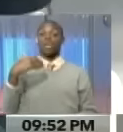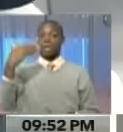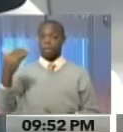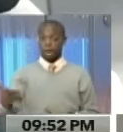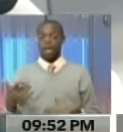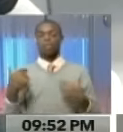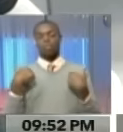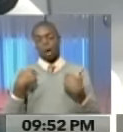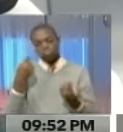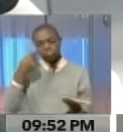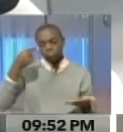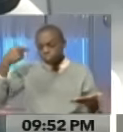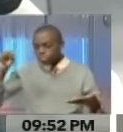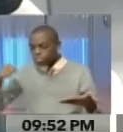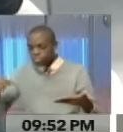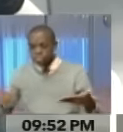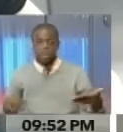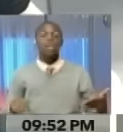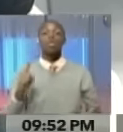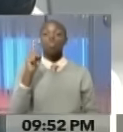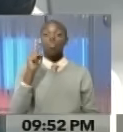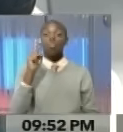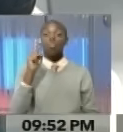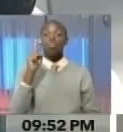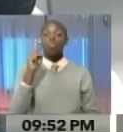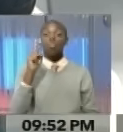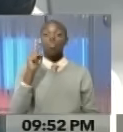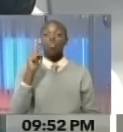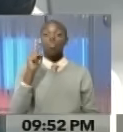verificación quedó 1,300000 personas